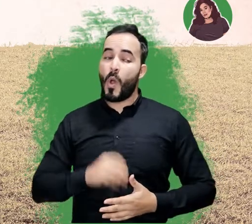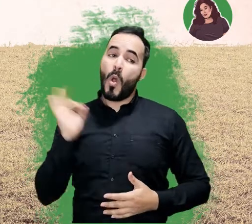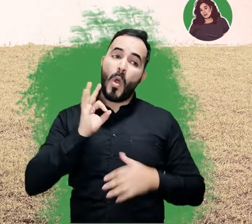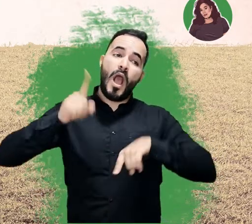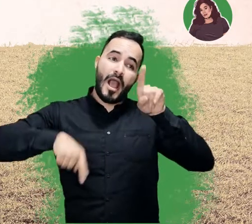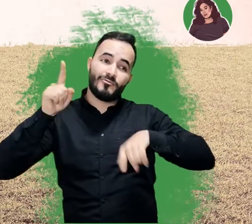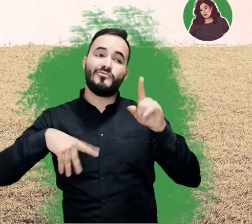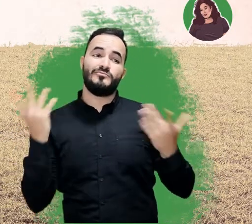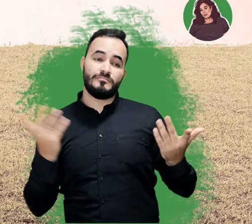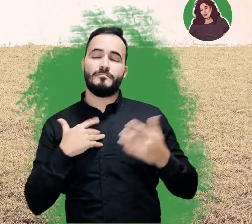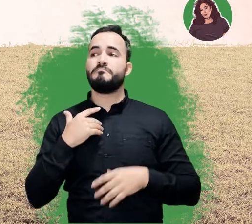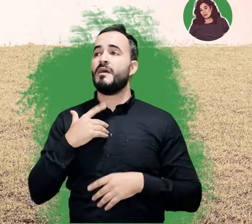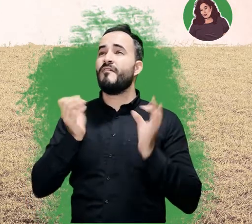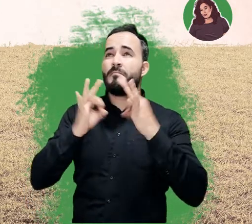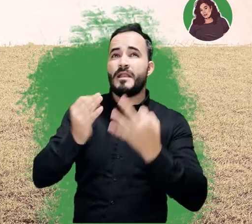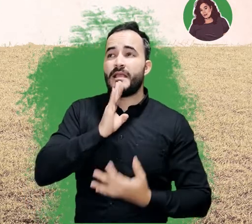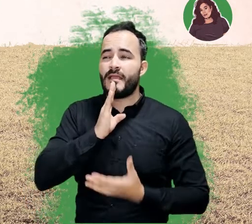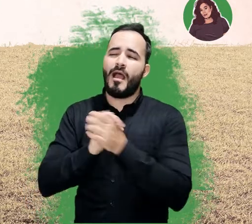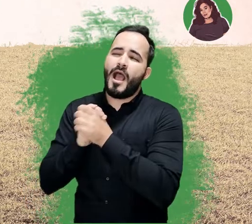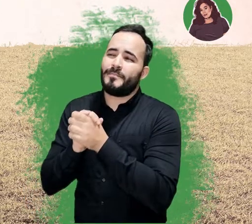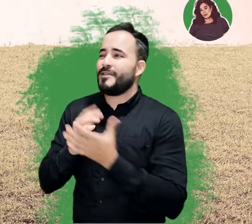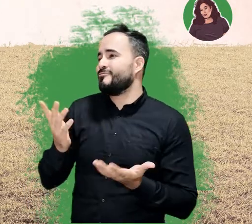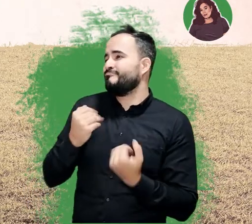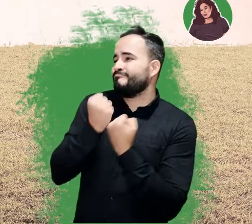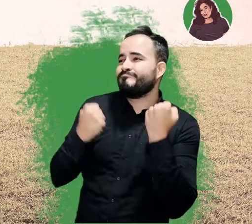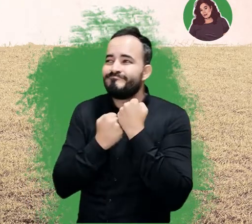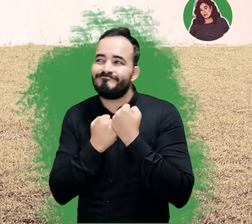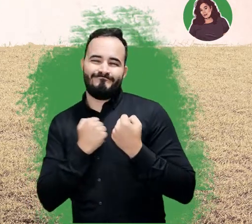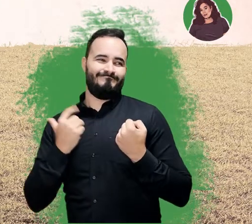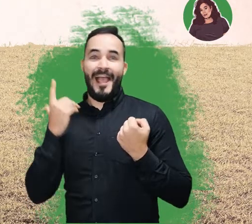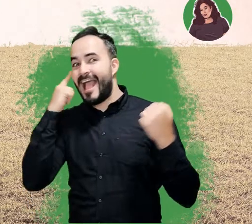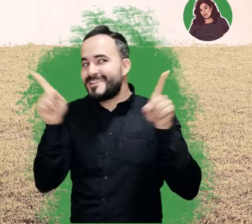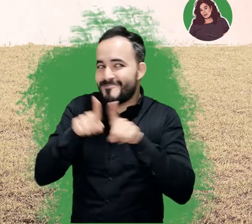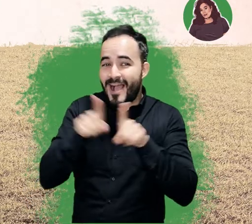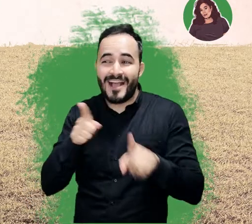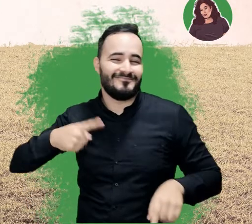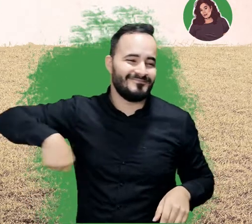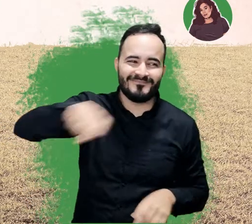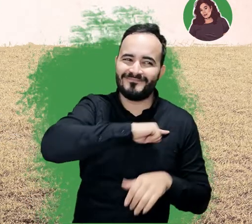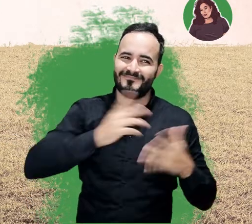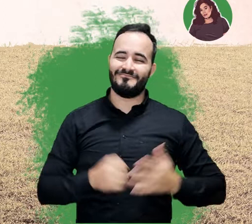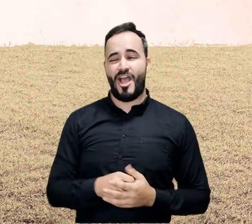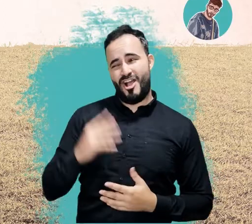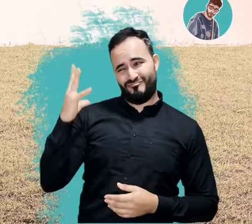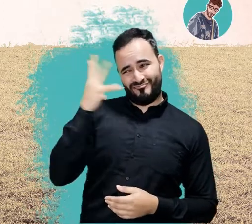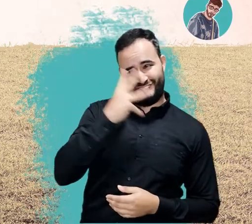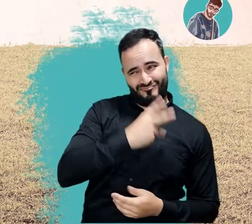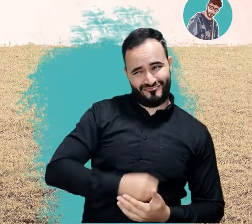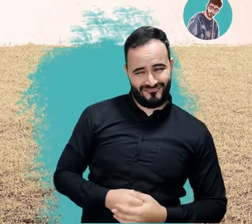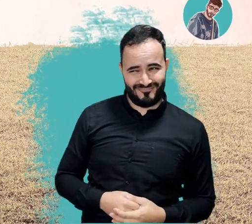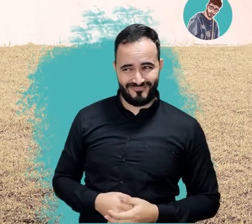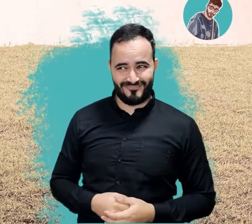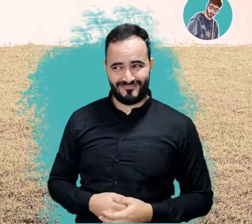hay personas que consideran como familia aquellas amistades que se quieren y se cuidan y se apoyan como nosotros.